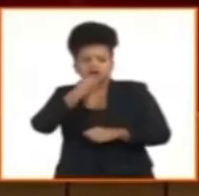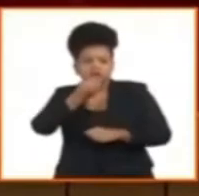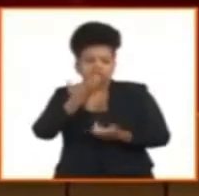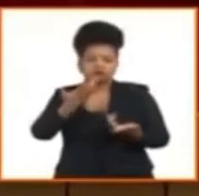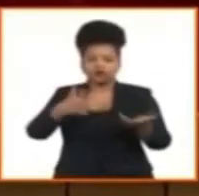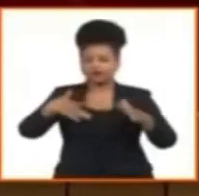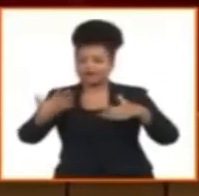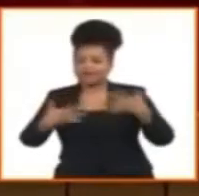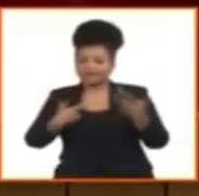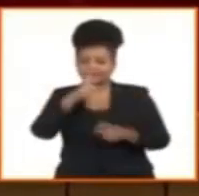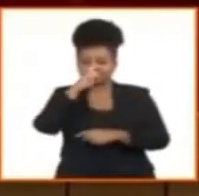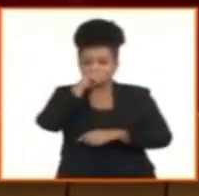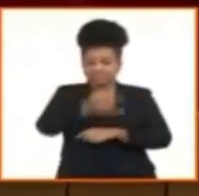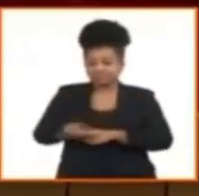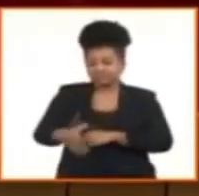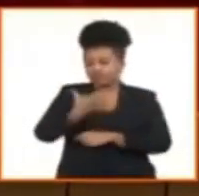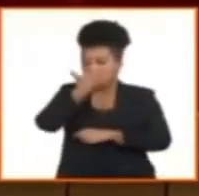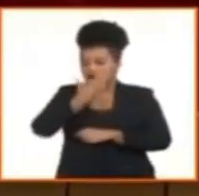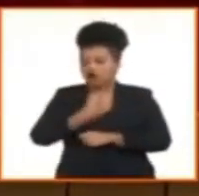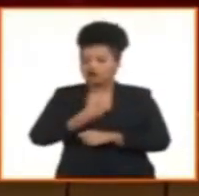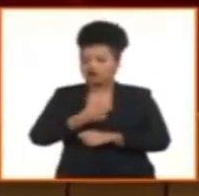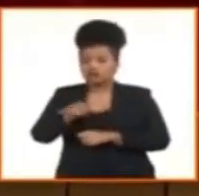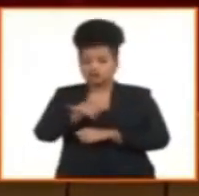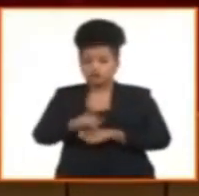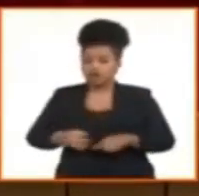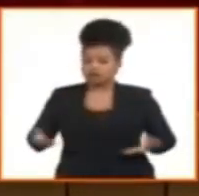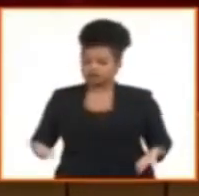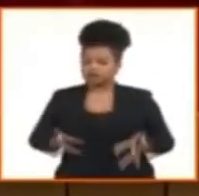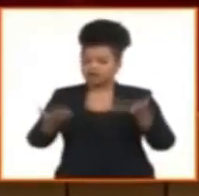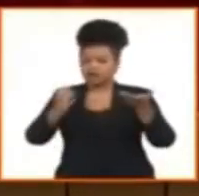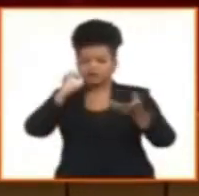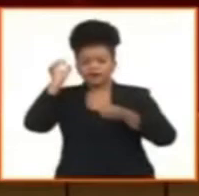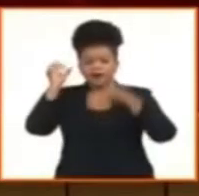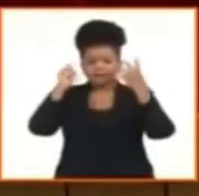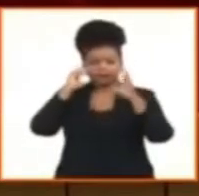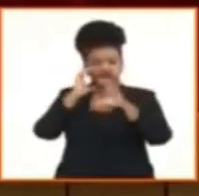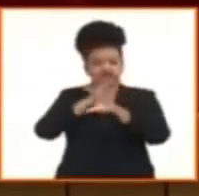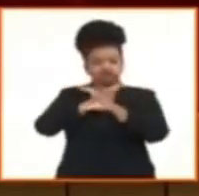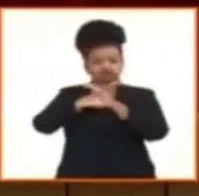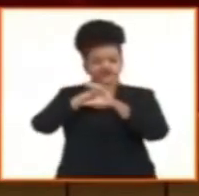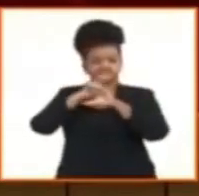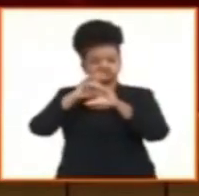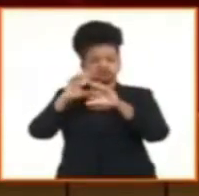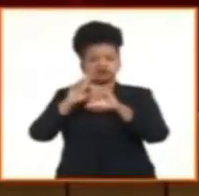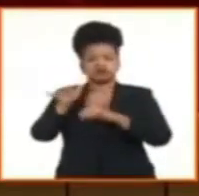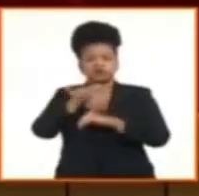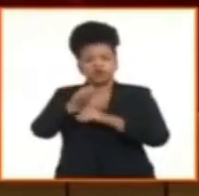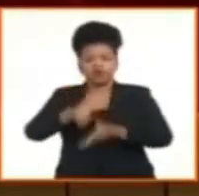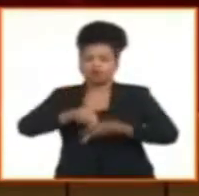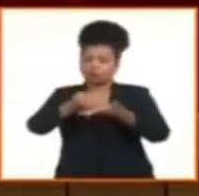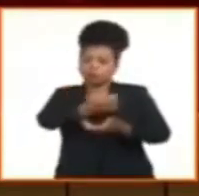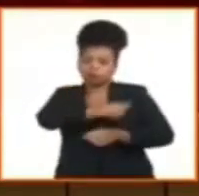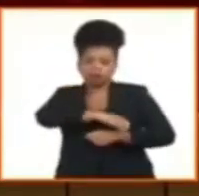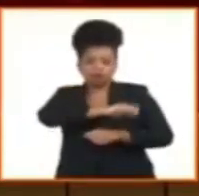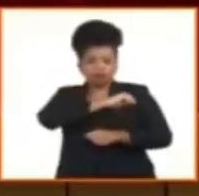jóvenes, que incluya el desarrollo científico, una riqueza espiritual superior, el bienestar y que empodere el